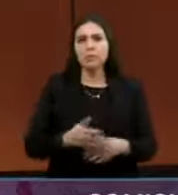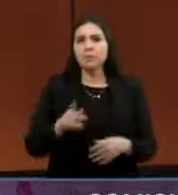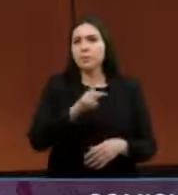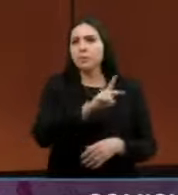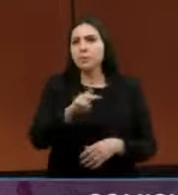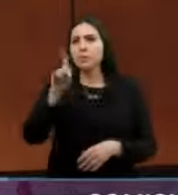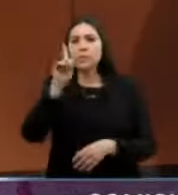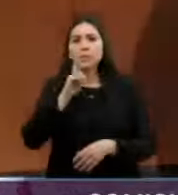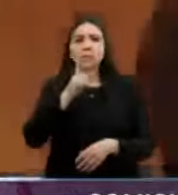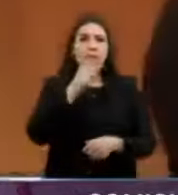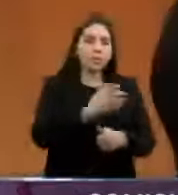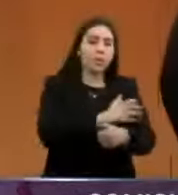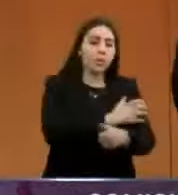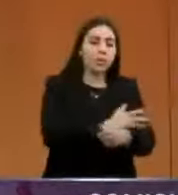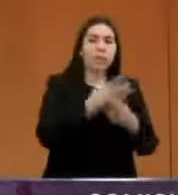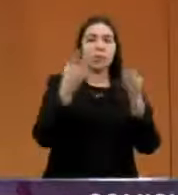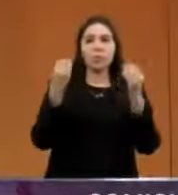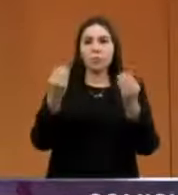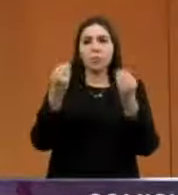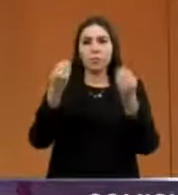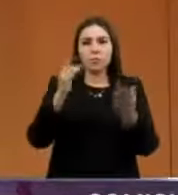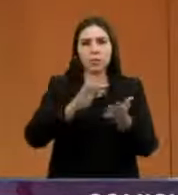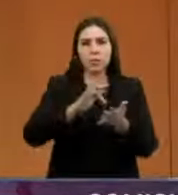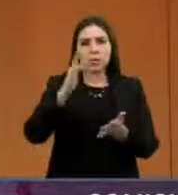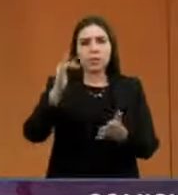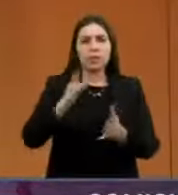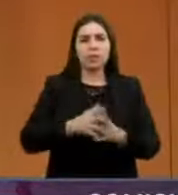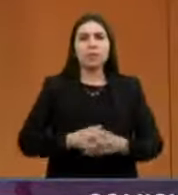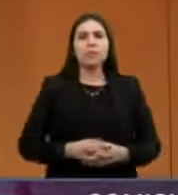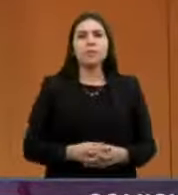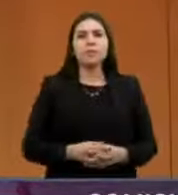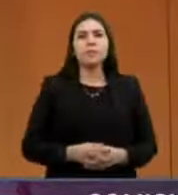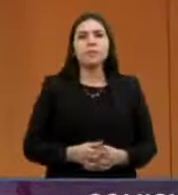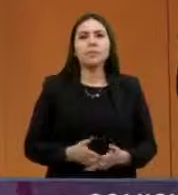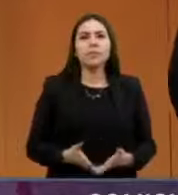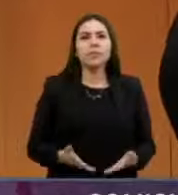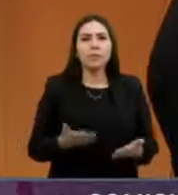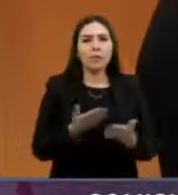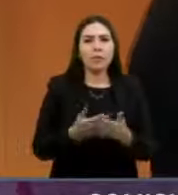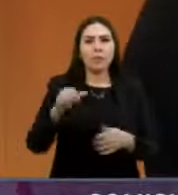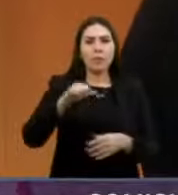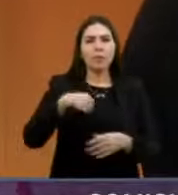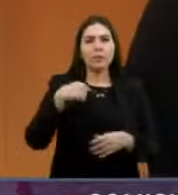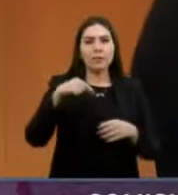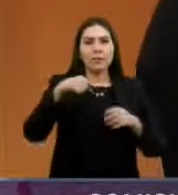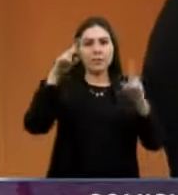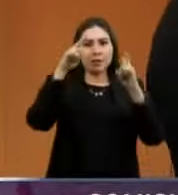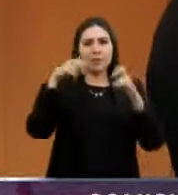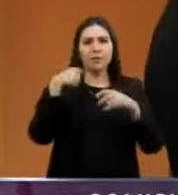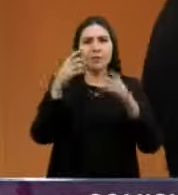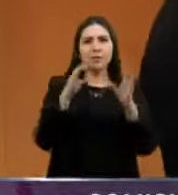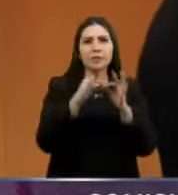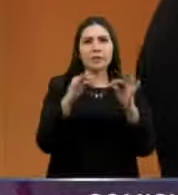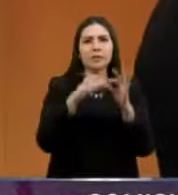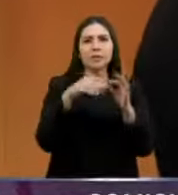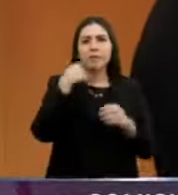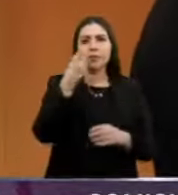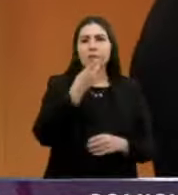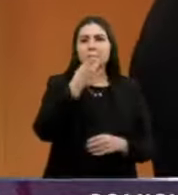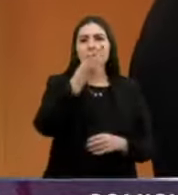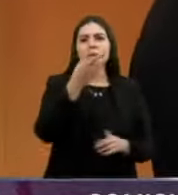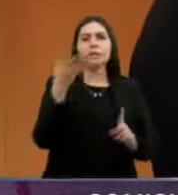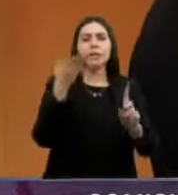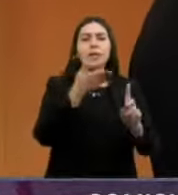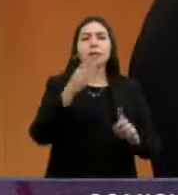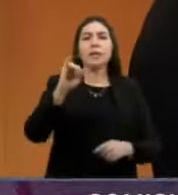compañeras y compañeros. Quiero abordar el tema del día de hoy diciéndole, por supuesto, al INE